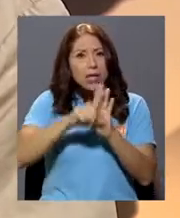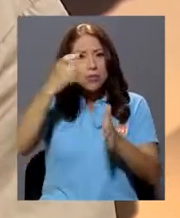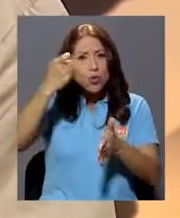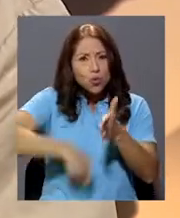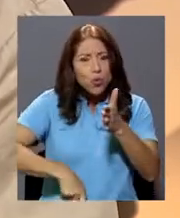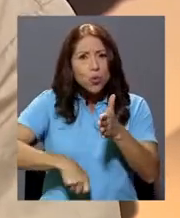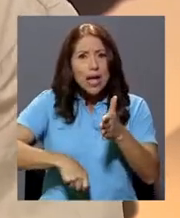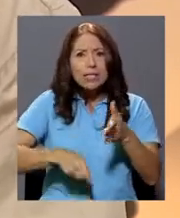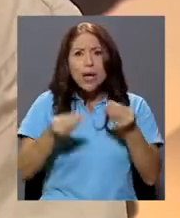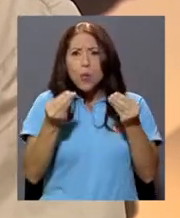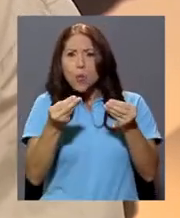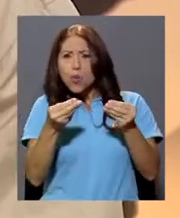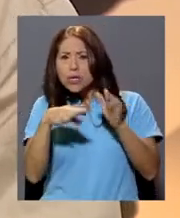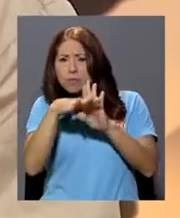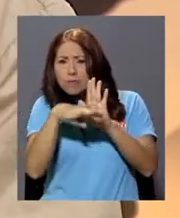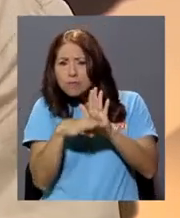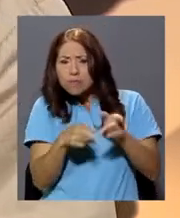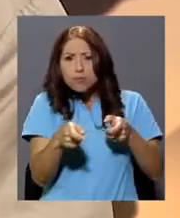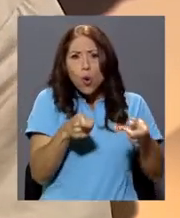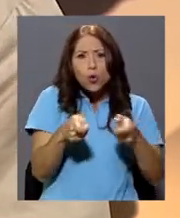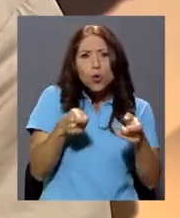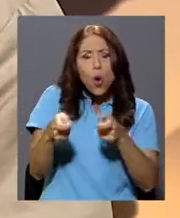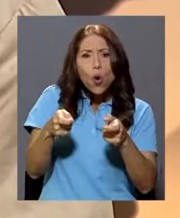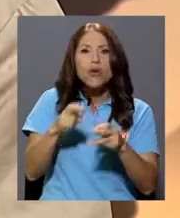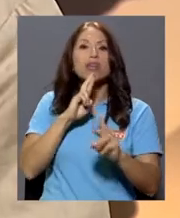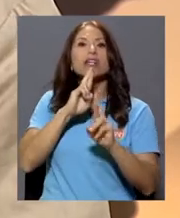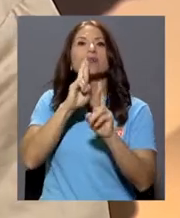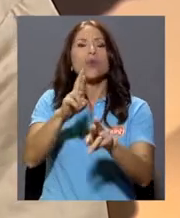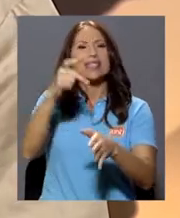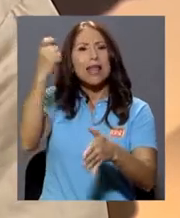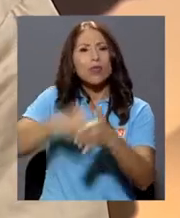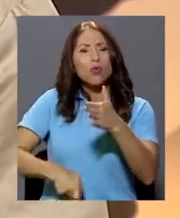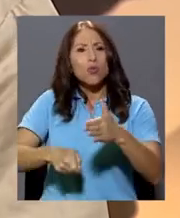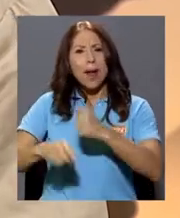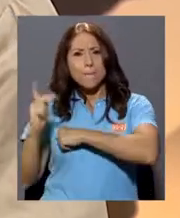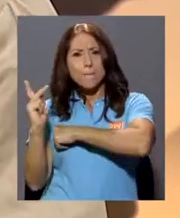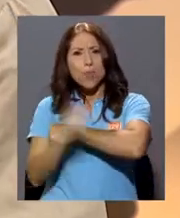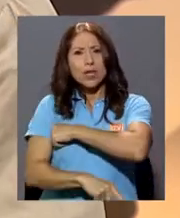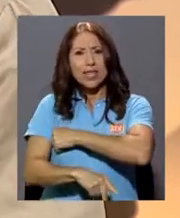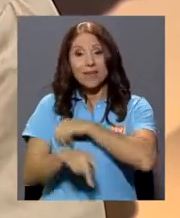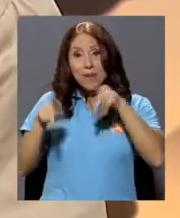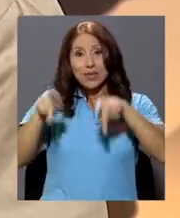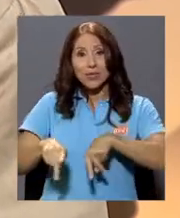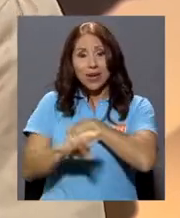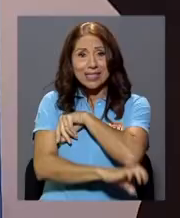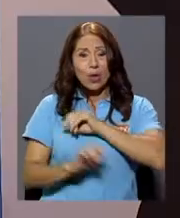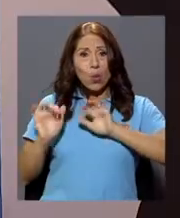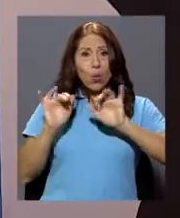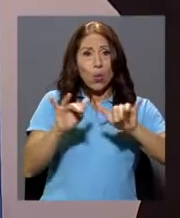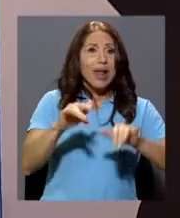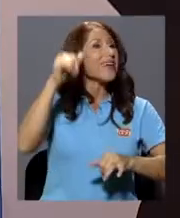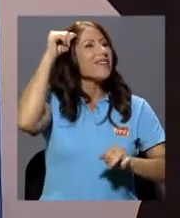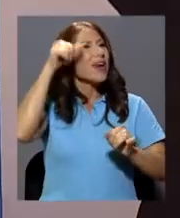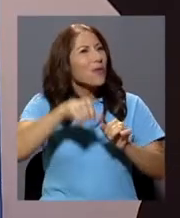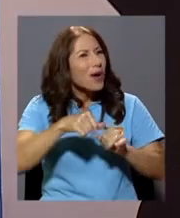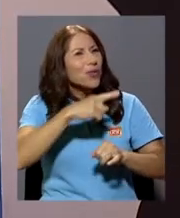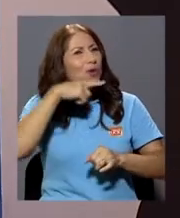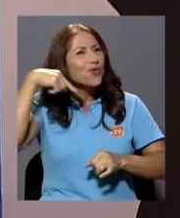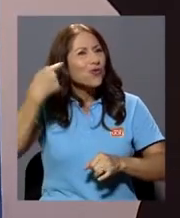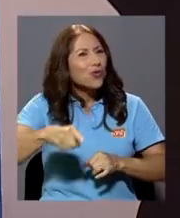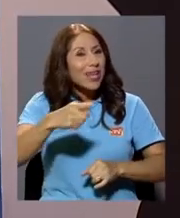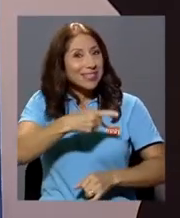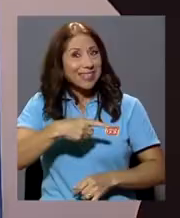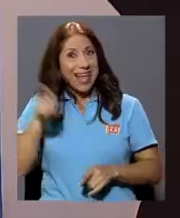forma muy de control y de respuesta dura, punitiva respecto a la inmigración. Recuerdo las rusas también en España, en los campos de